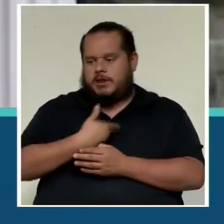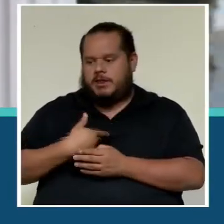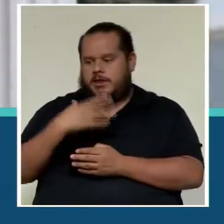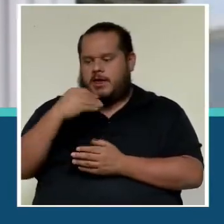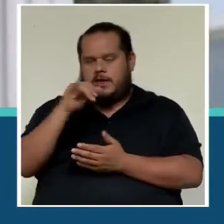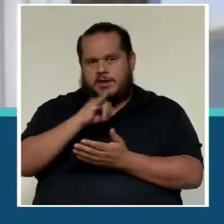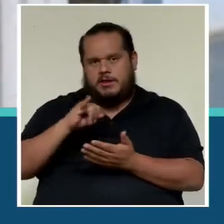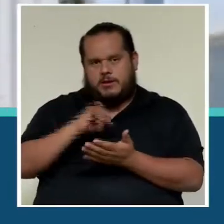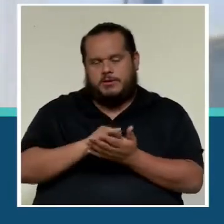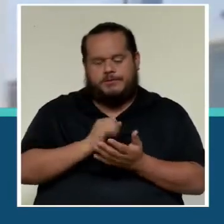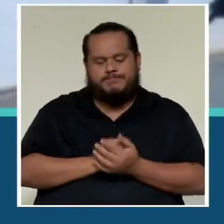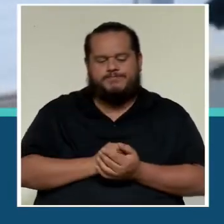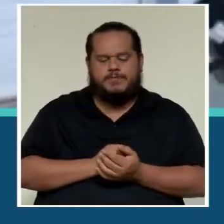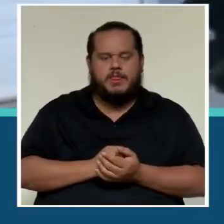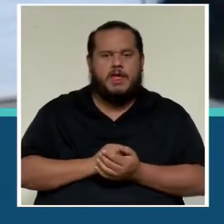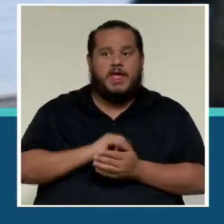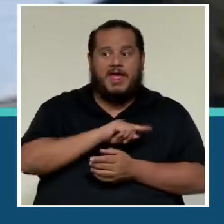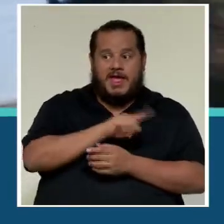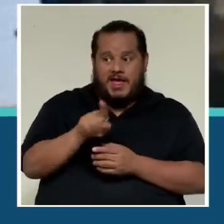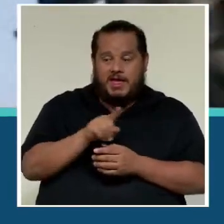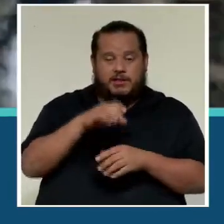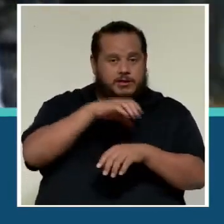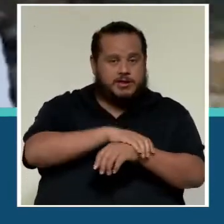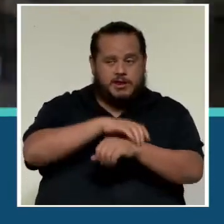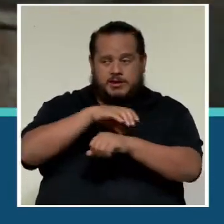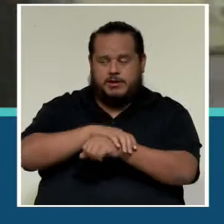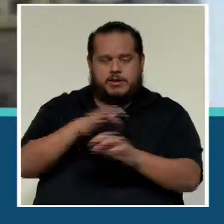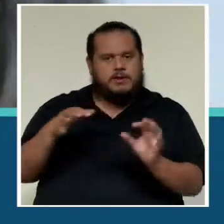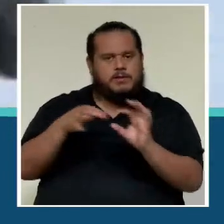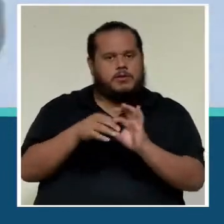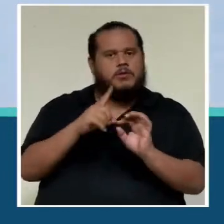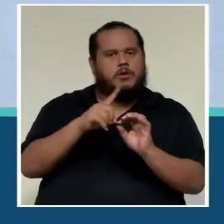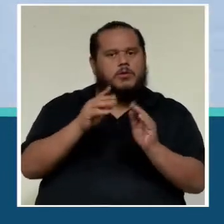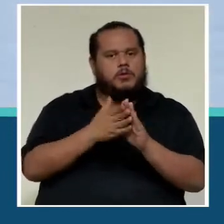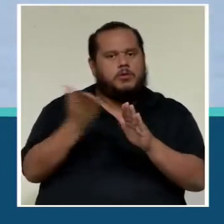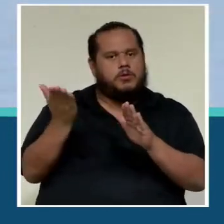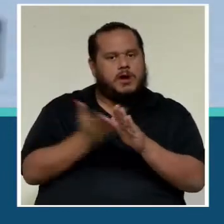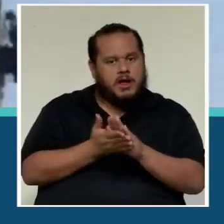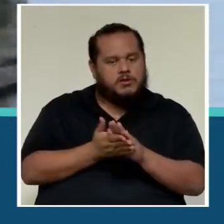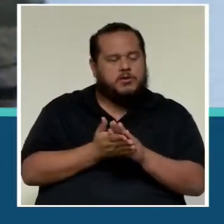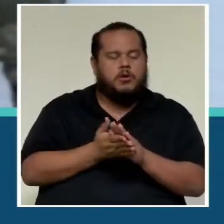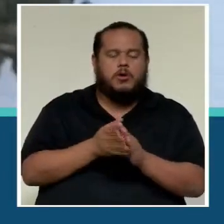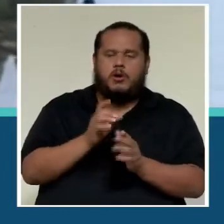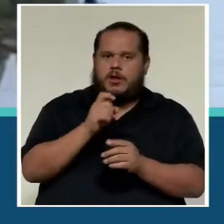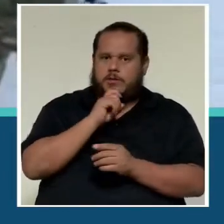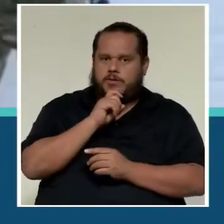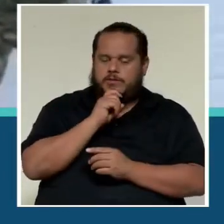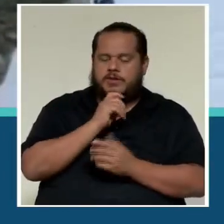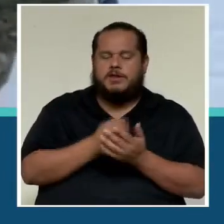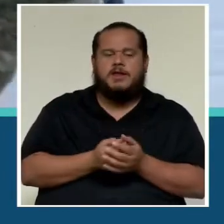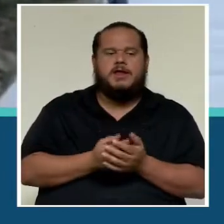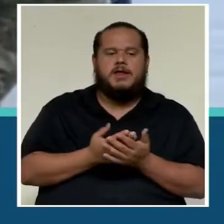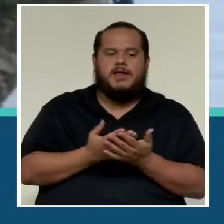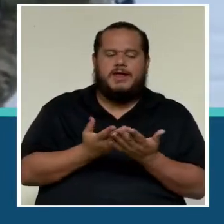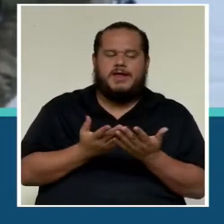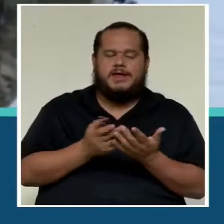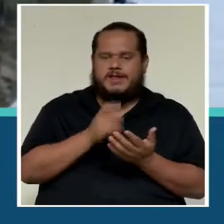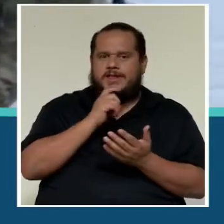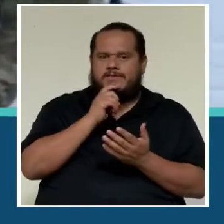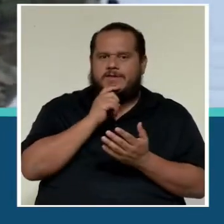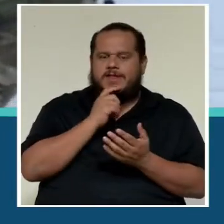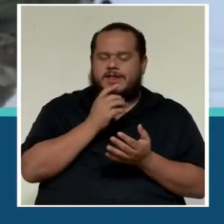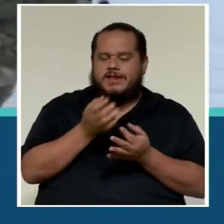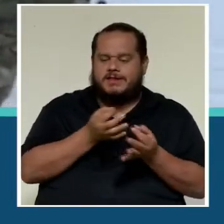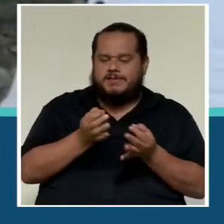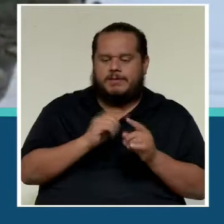José. Estos allanamientos se relacionan con un caso realmente complejo, de difícil abordaje y que